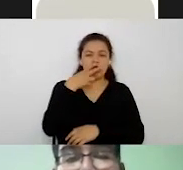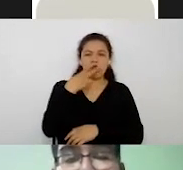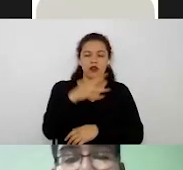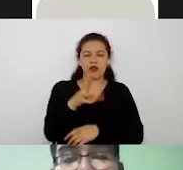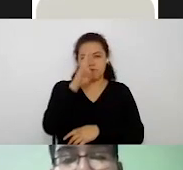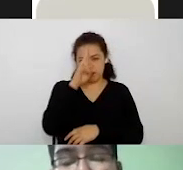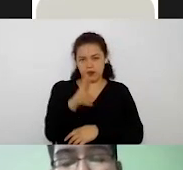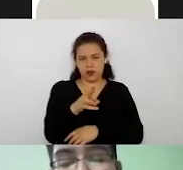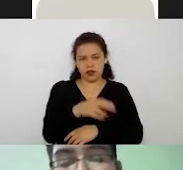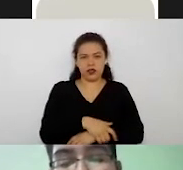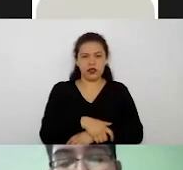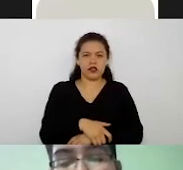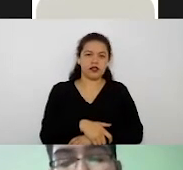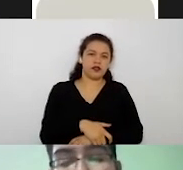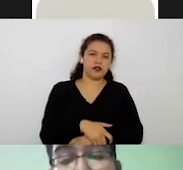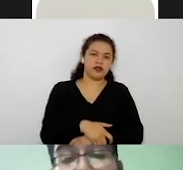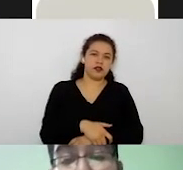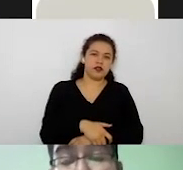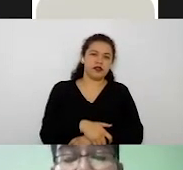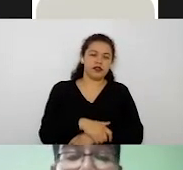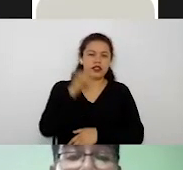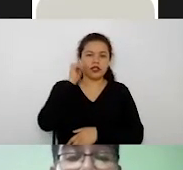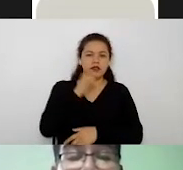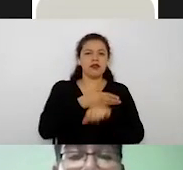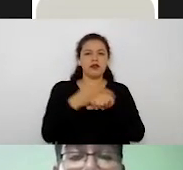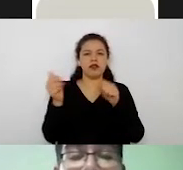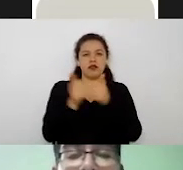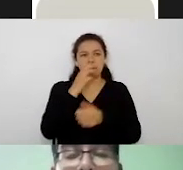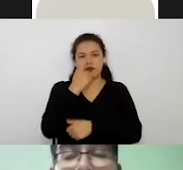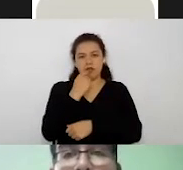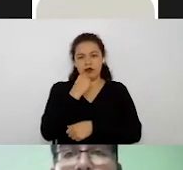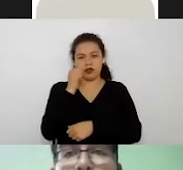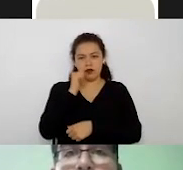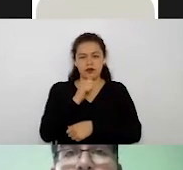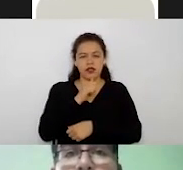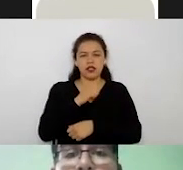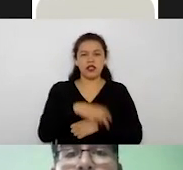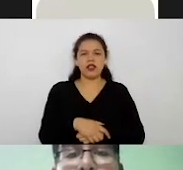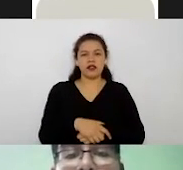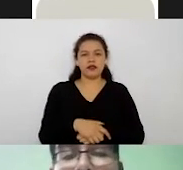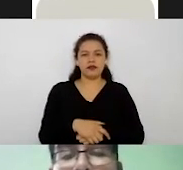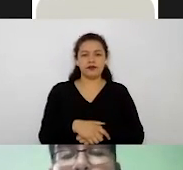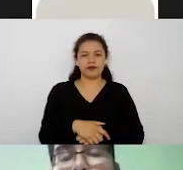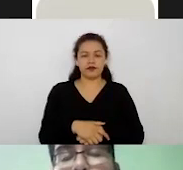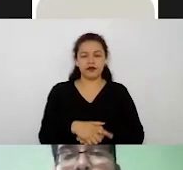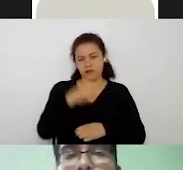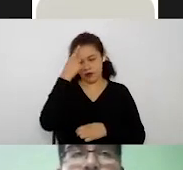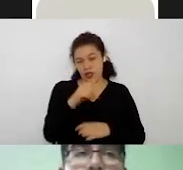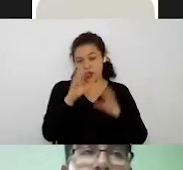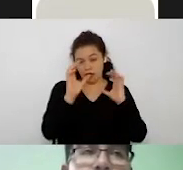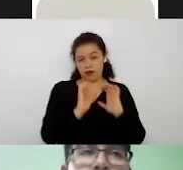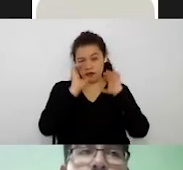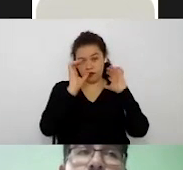son de prohibiciones siempre son blanco con rojo. Y los que son de precaución, por ejemplo, los de